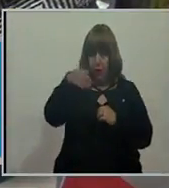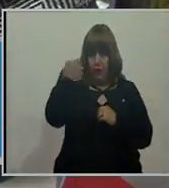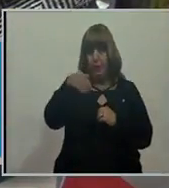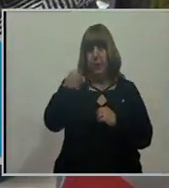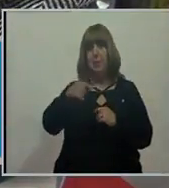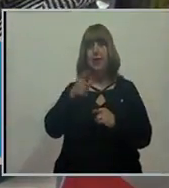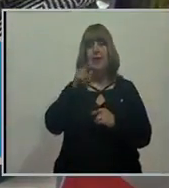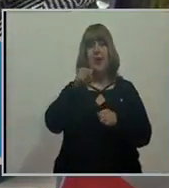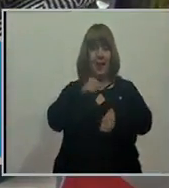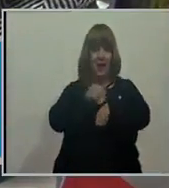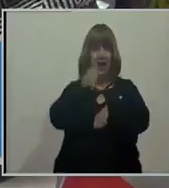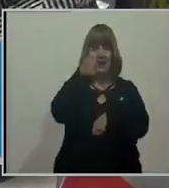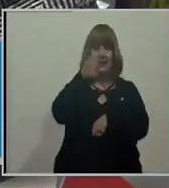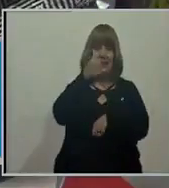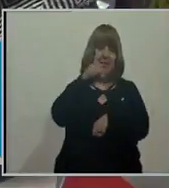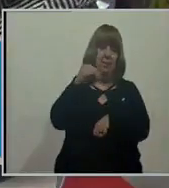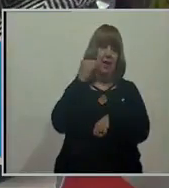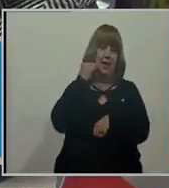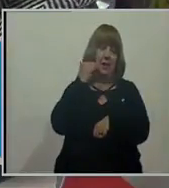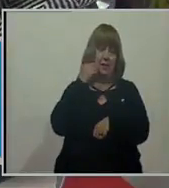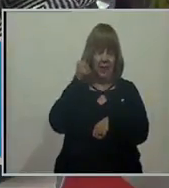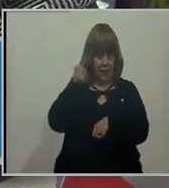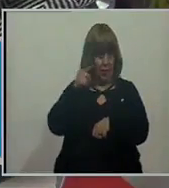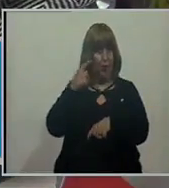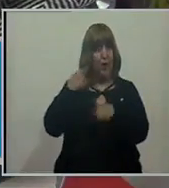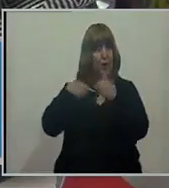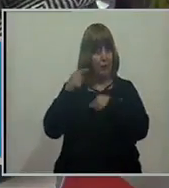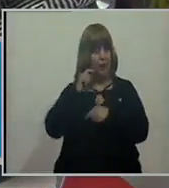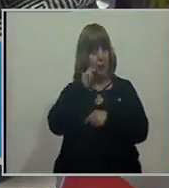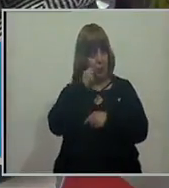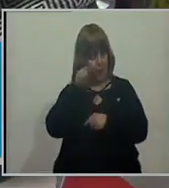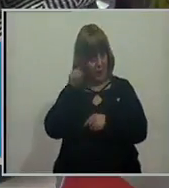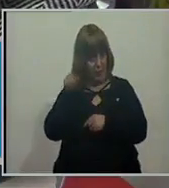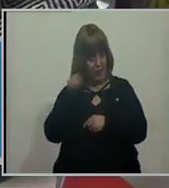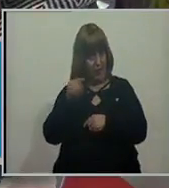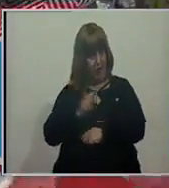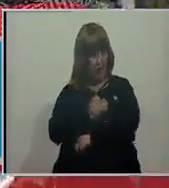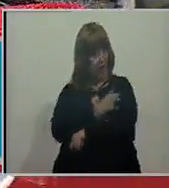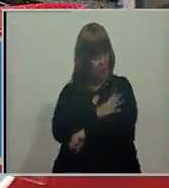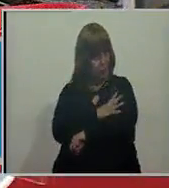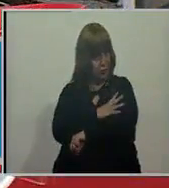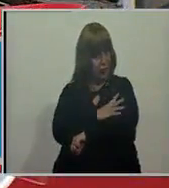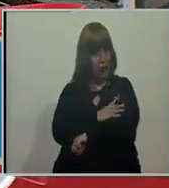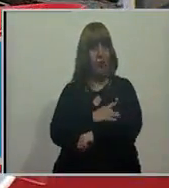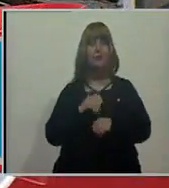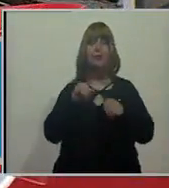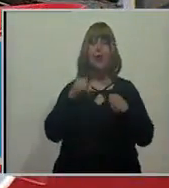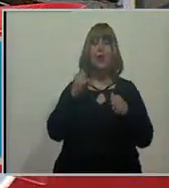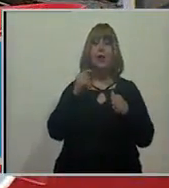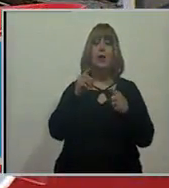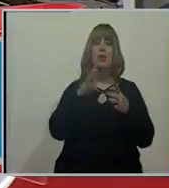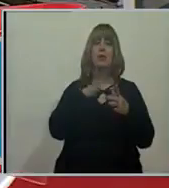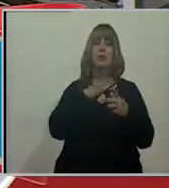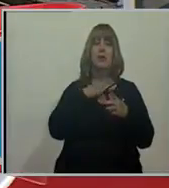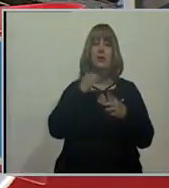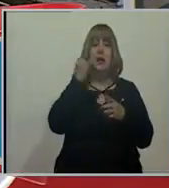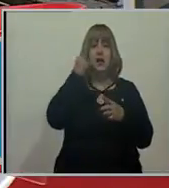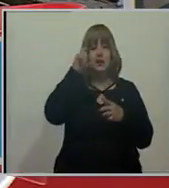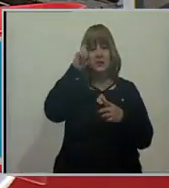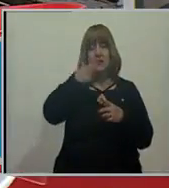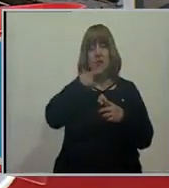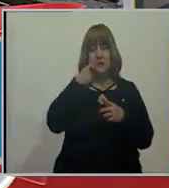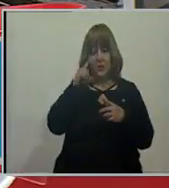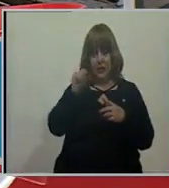las 6:30 en el Intercontinental. Algo importante, 5 reinas que acaban de hablar, falta Jessica. Sí, le mandamos un y nuestra